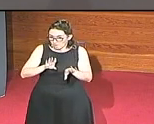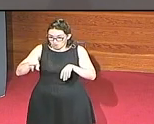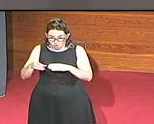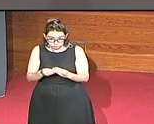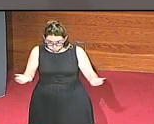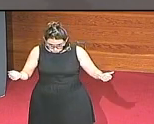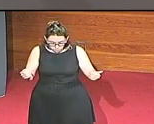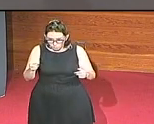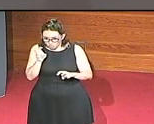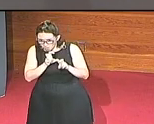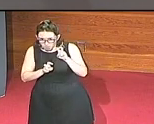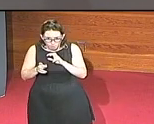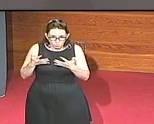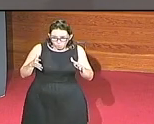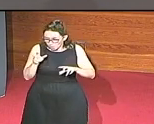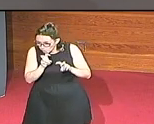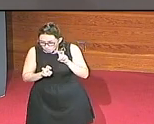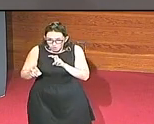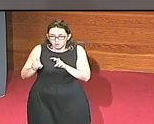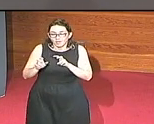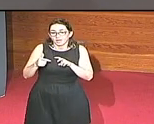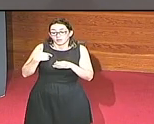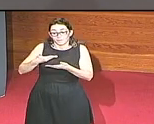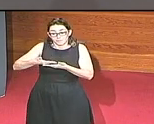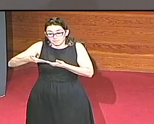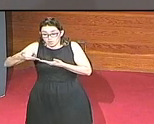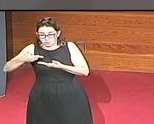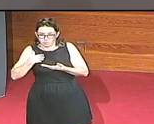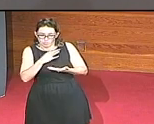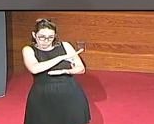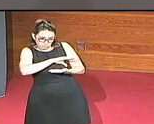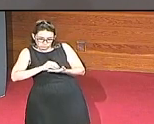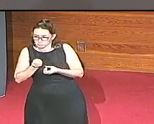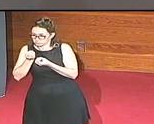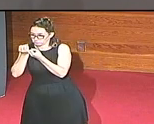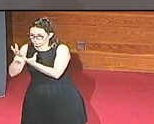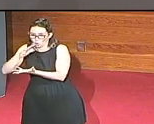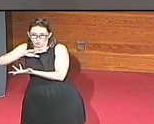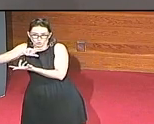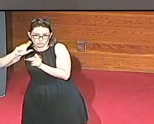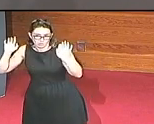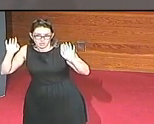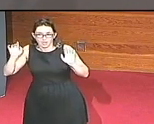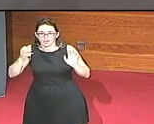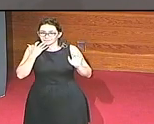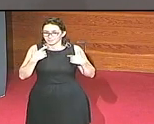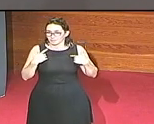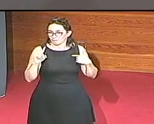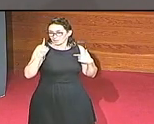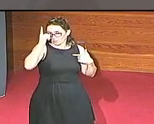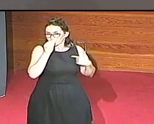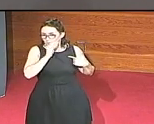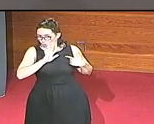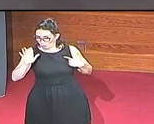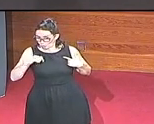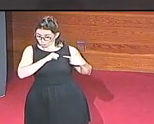el periódico el correo el periódico lo que tiene que hacer es buscar noticias contarlas y si puede ser en exclusiva mejor y de eso se trata